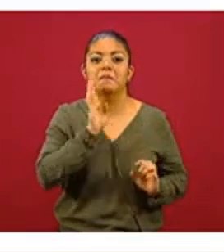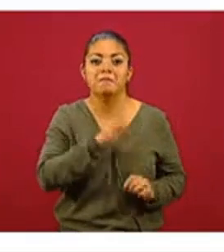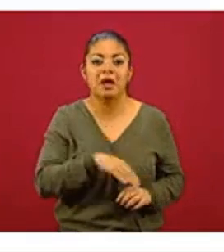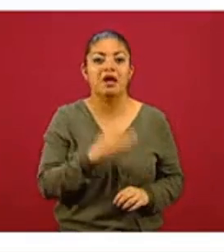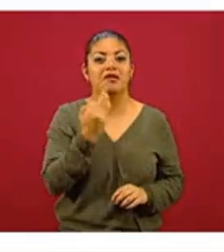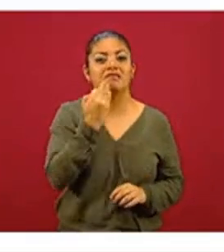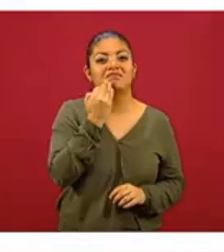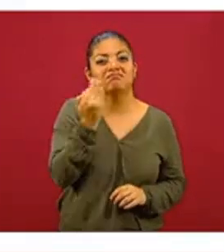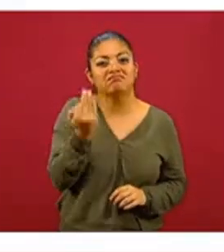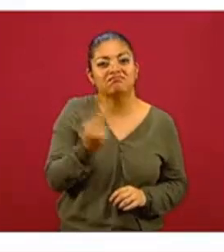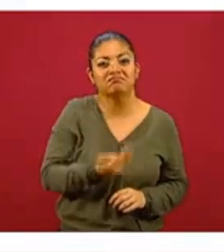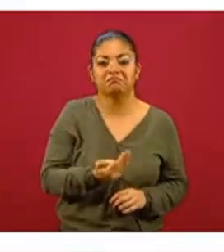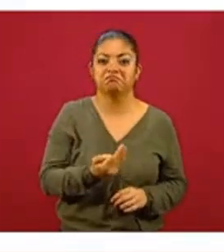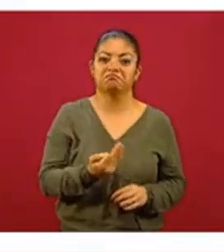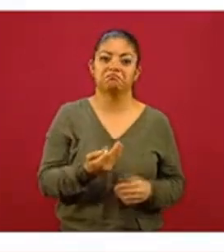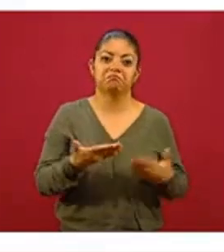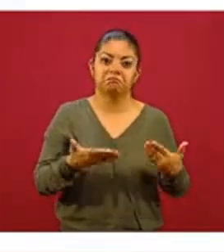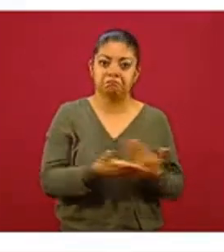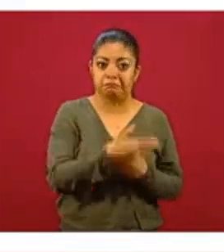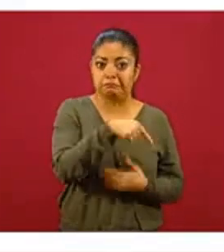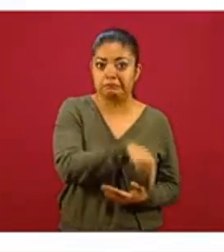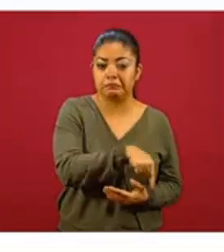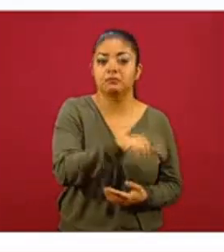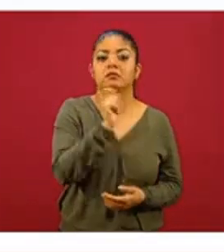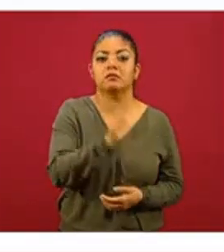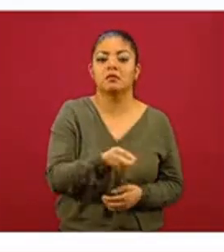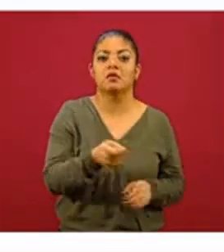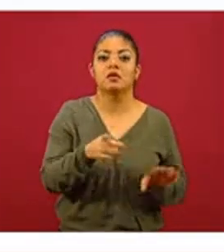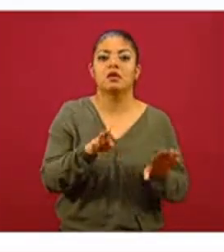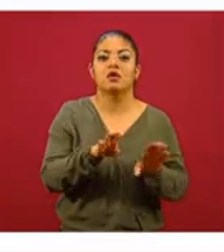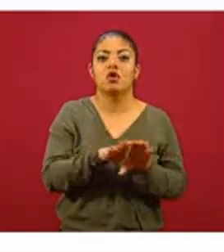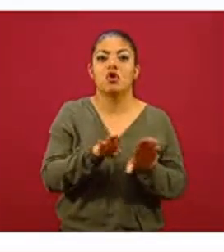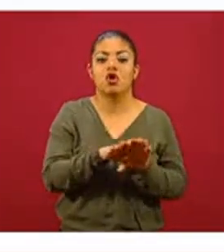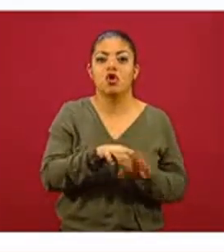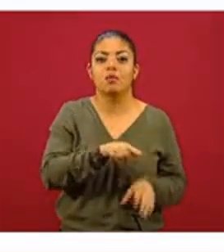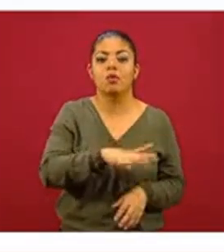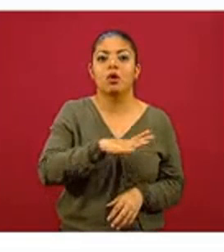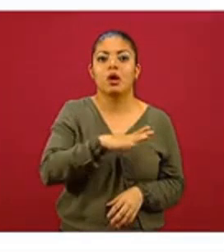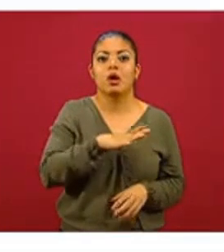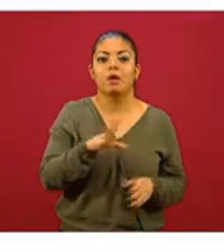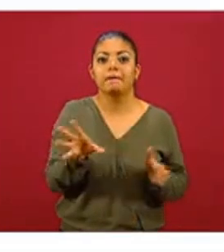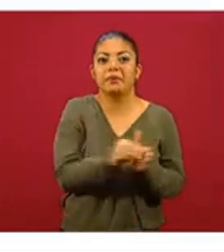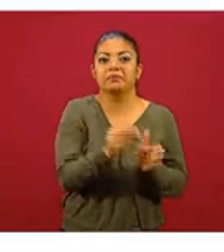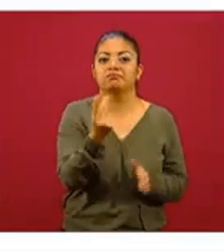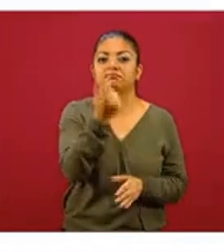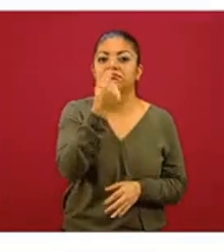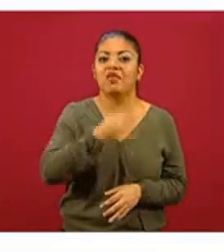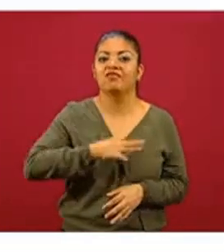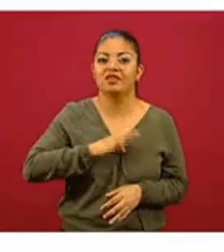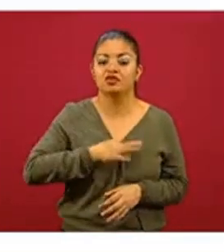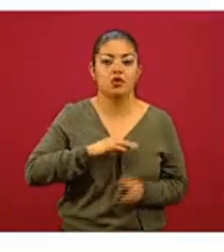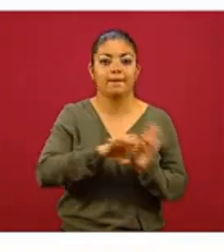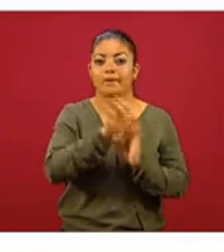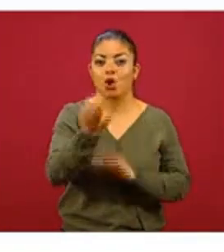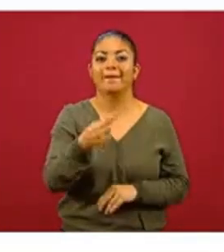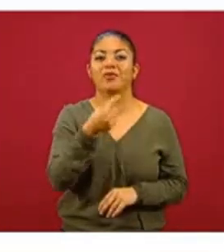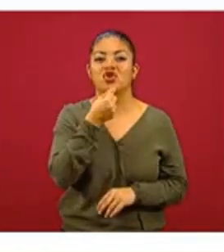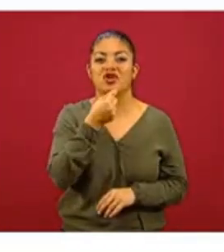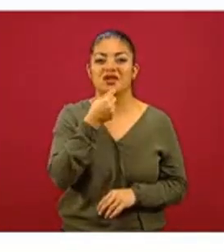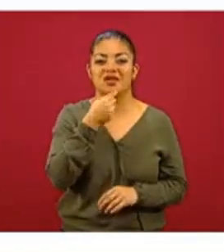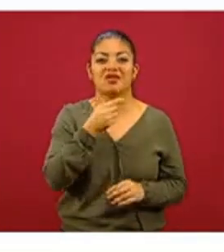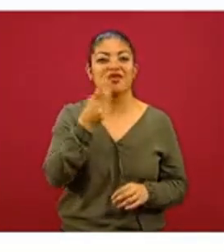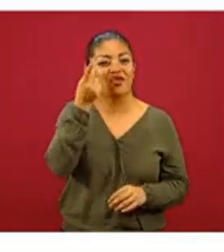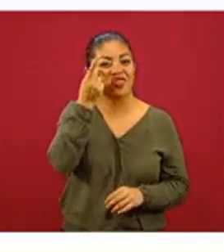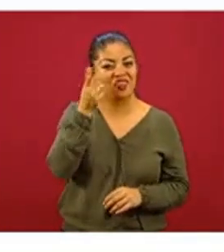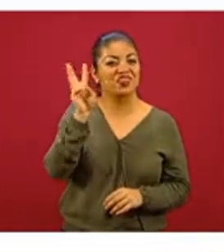malformaciones congénitas que los predisponen a presentar este tipo de infecciones. Por ejemplo, los niños especiales como síndrome de